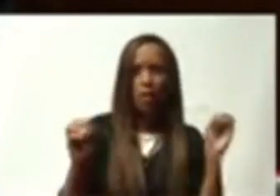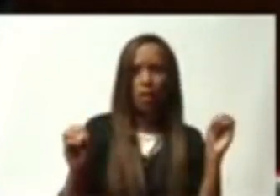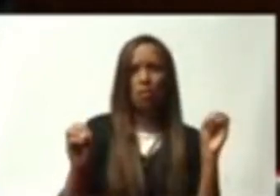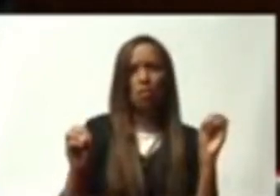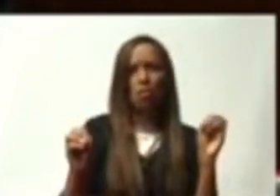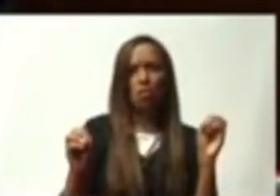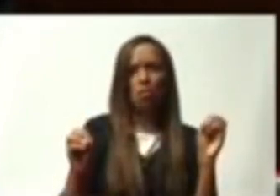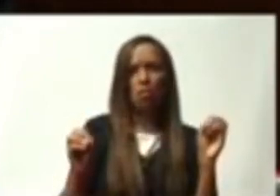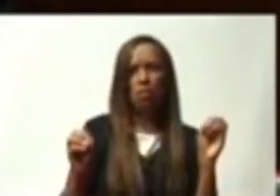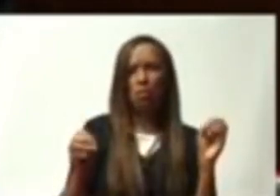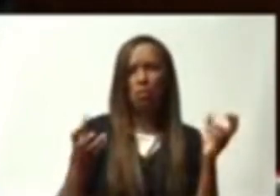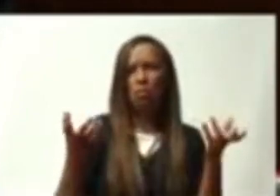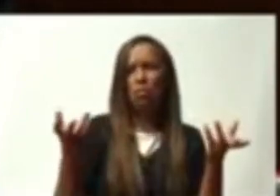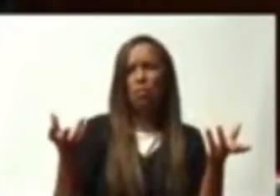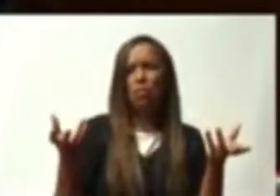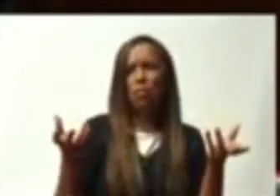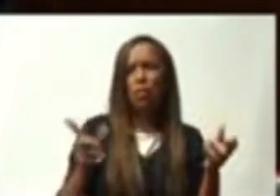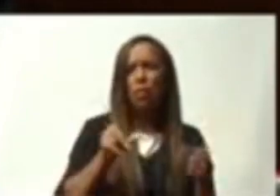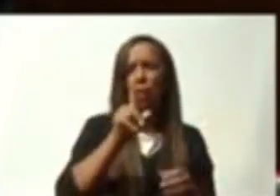que es